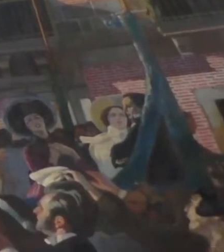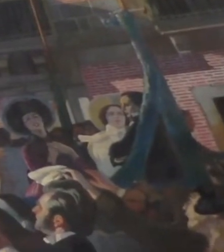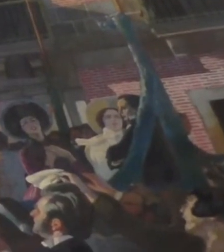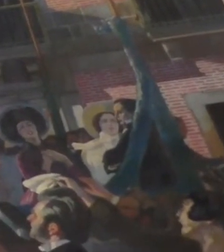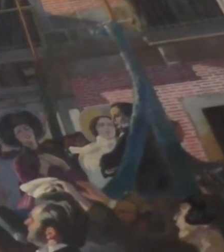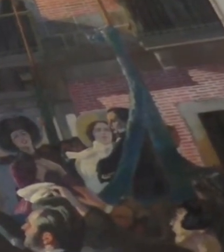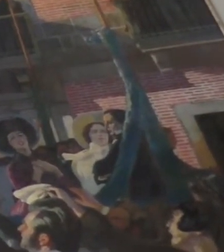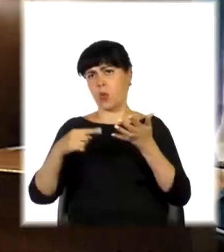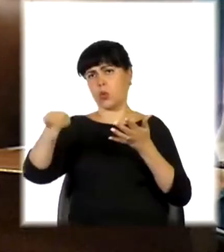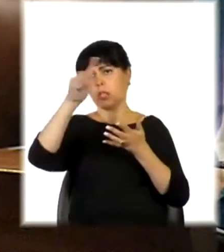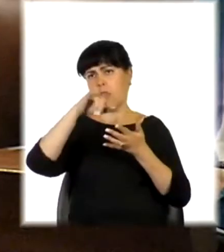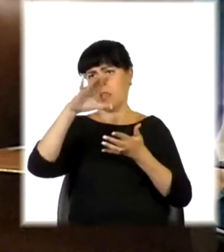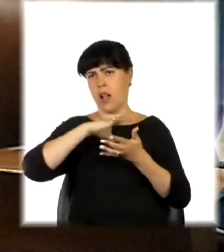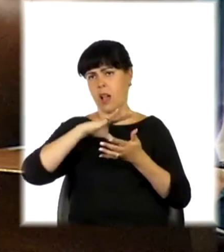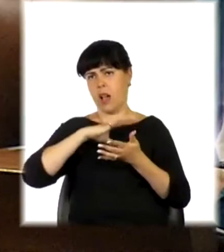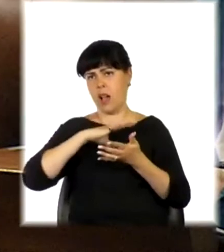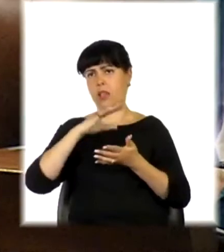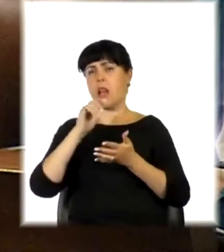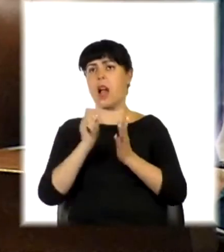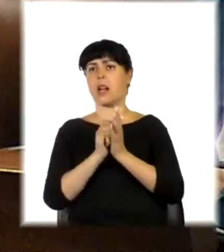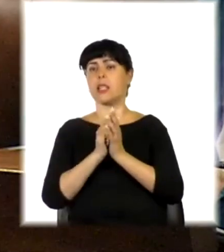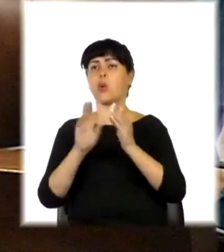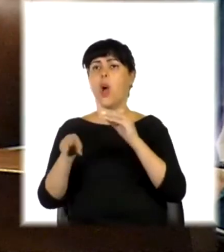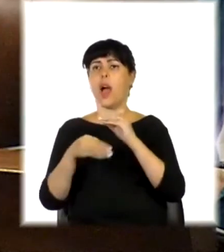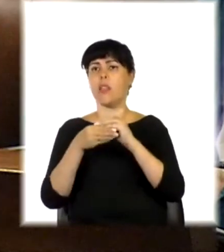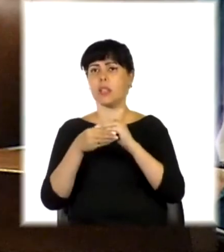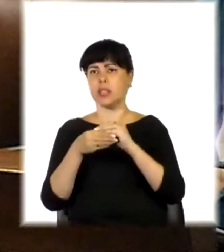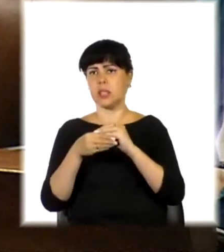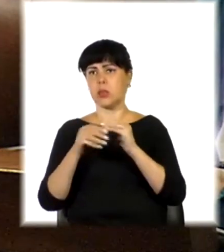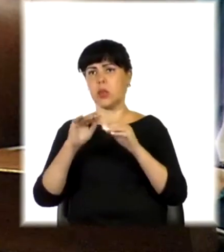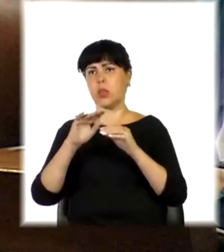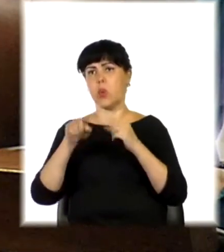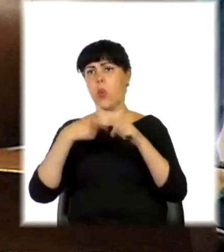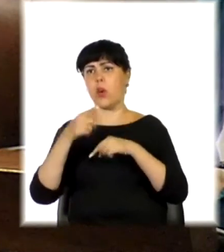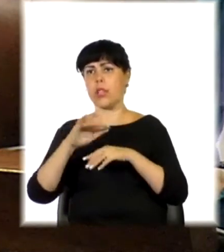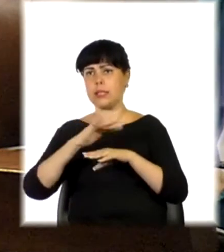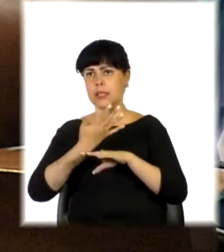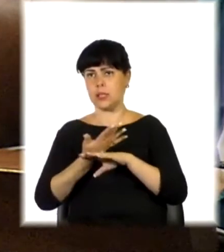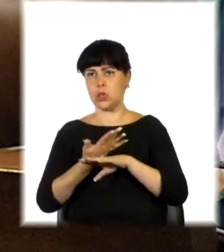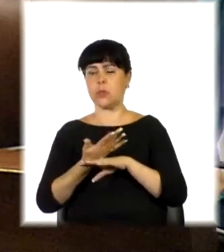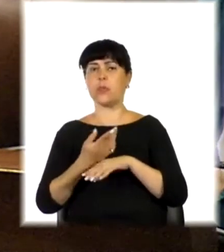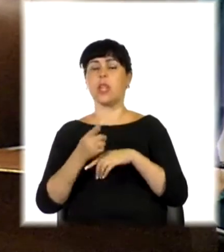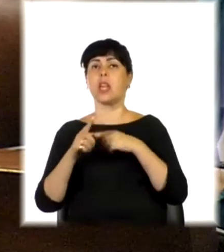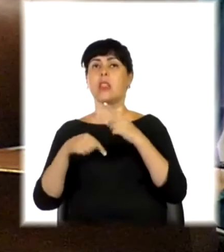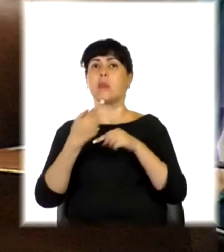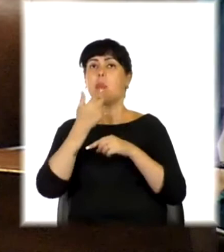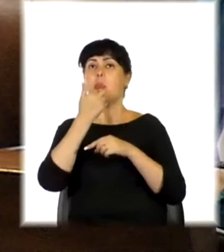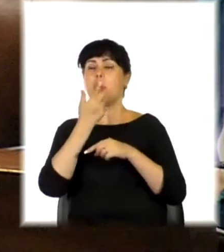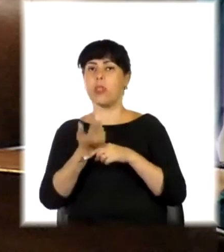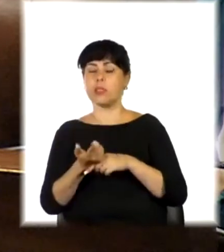ustedes lo tienen y dice artículo aditivo luego del artículo 5 establece justamente